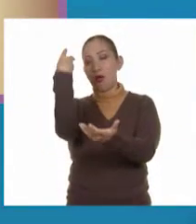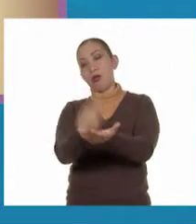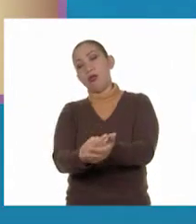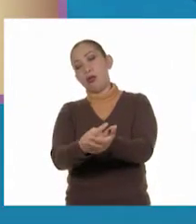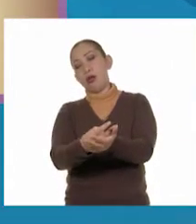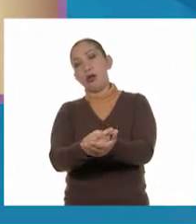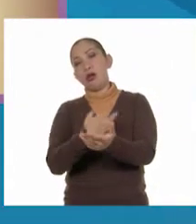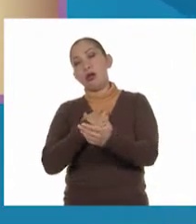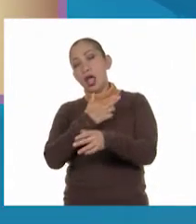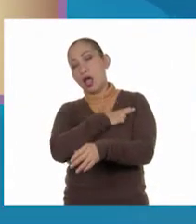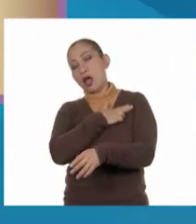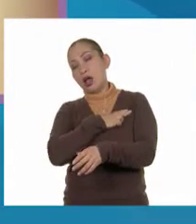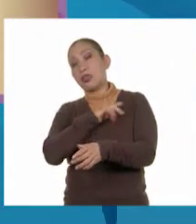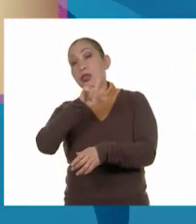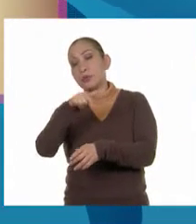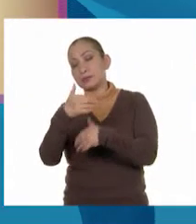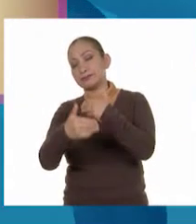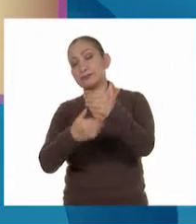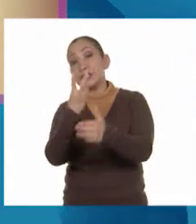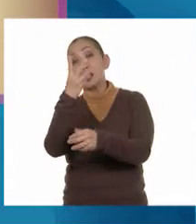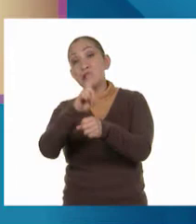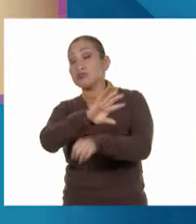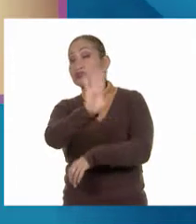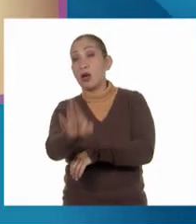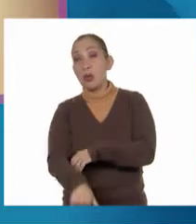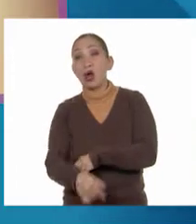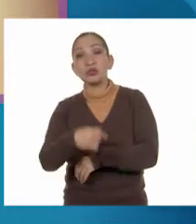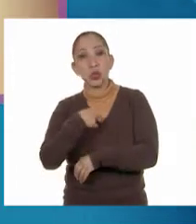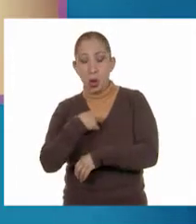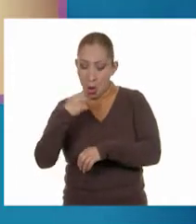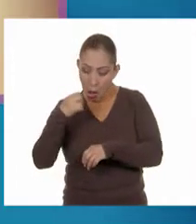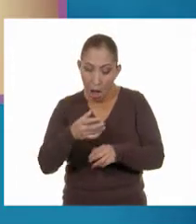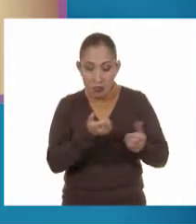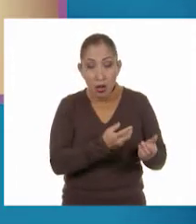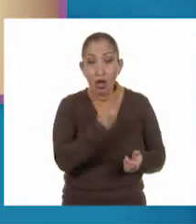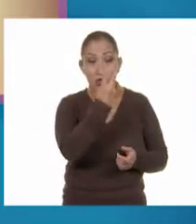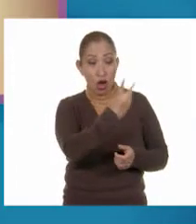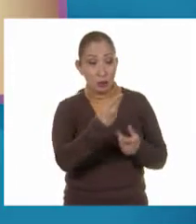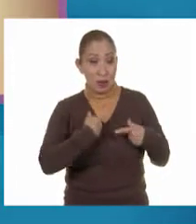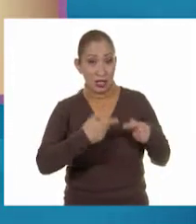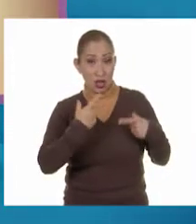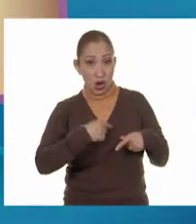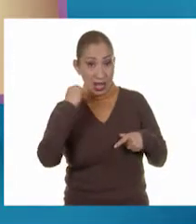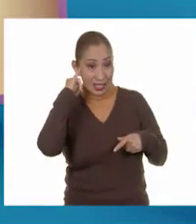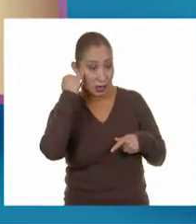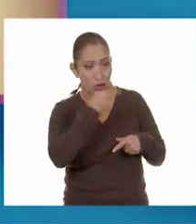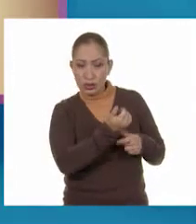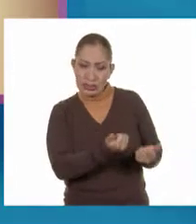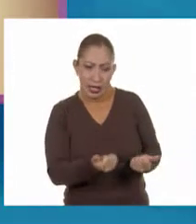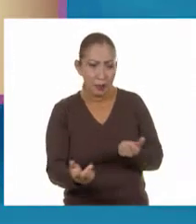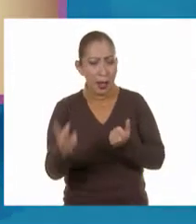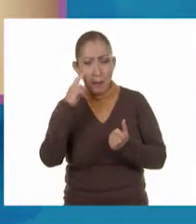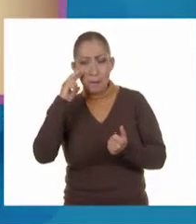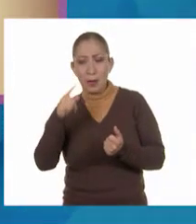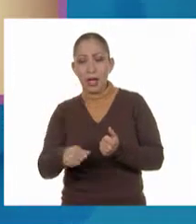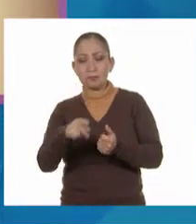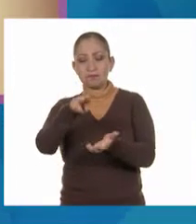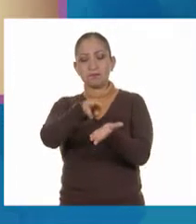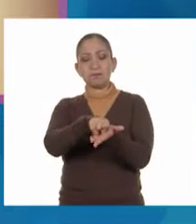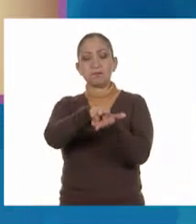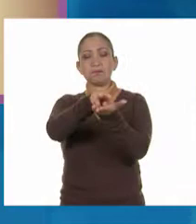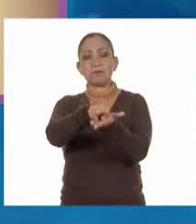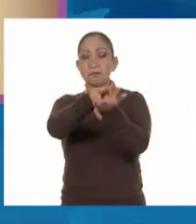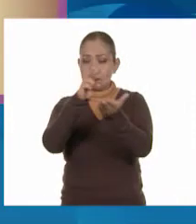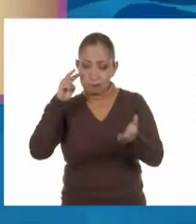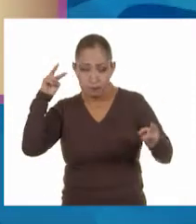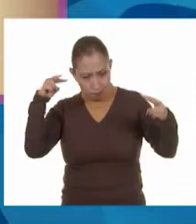murió. Y yo le hice sacar, así muerto, a 2 indios de los que estaban presos, y a cuestas lo llevaron a la